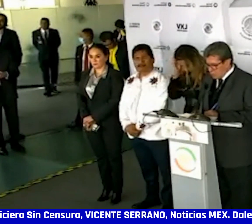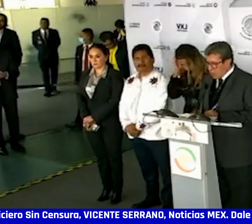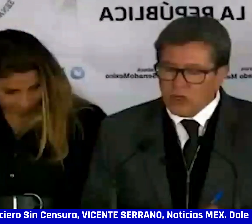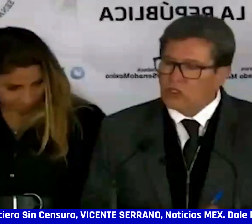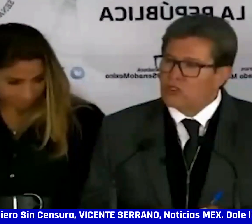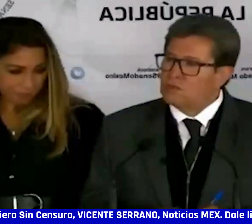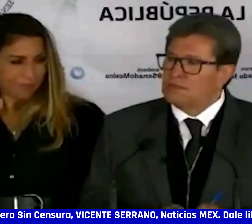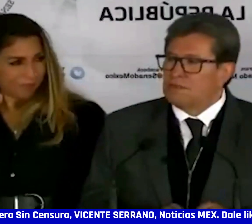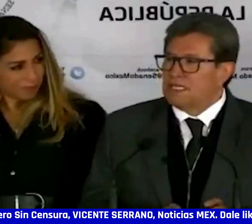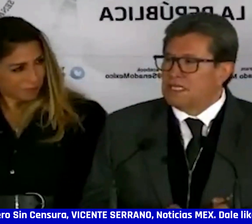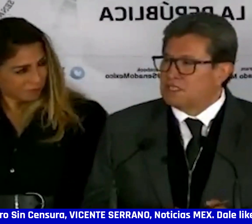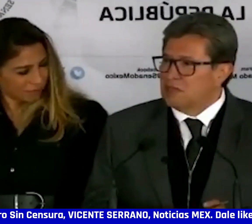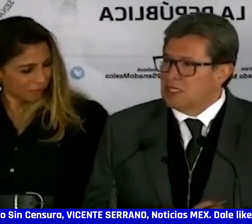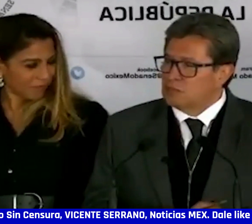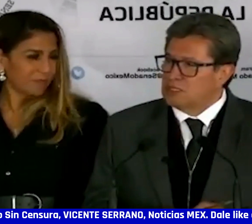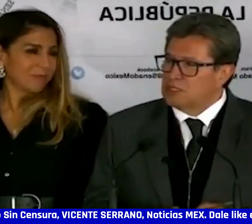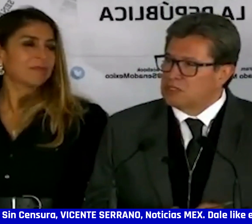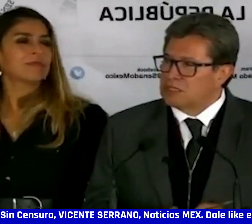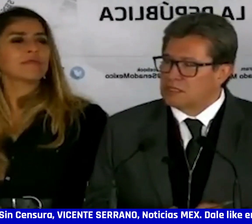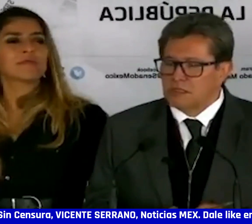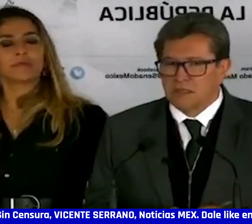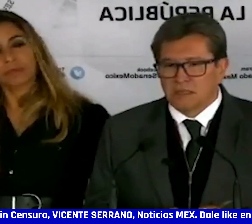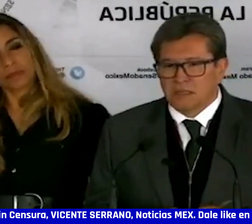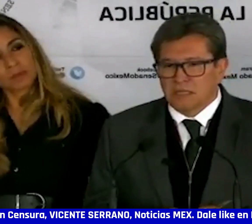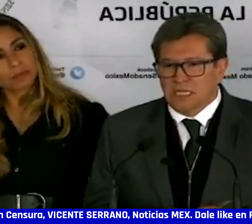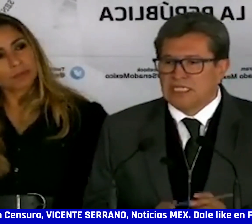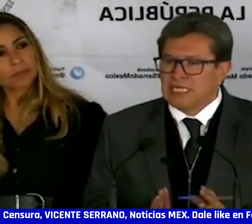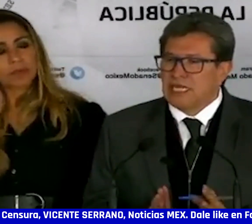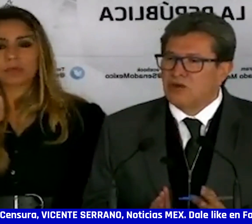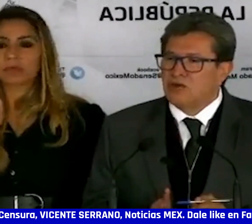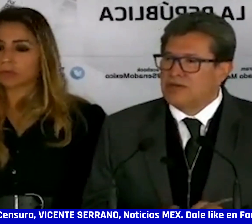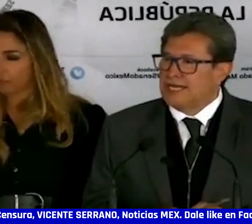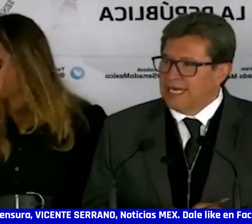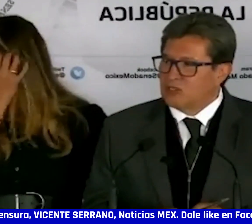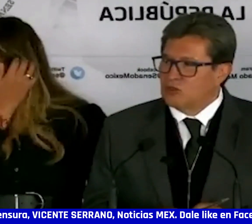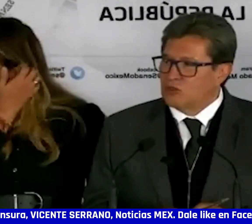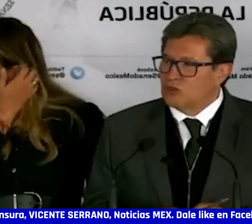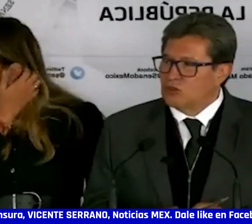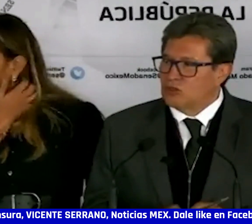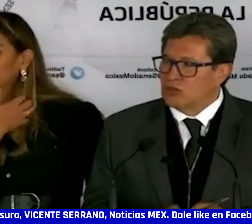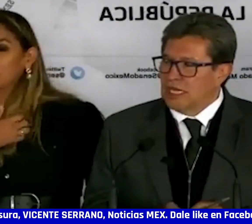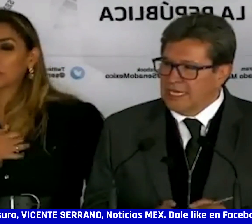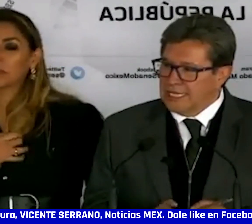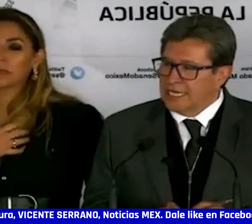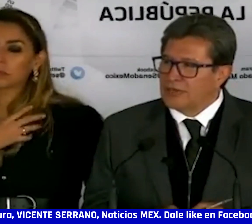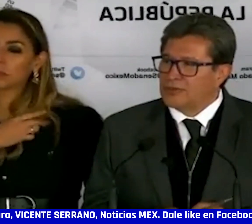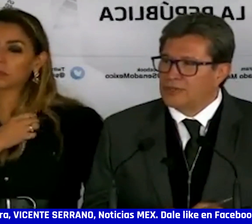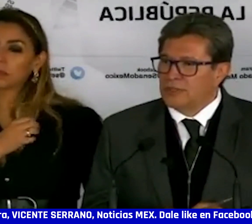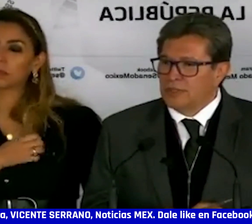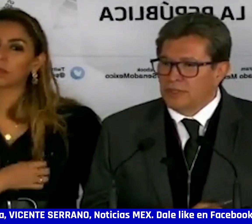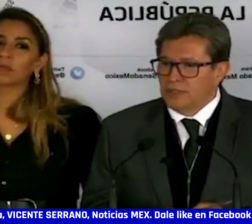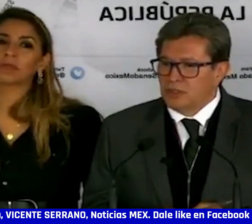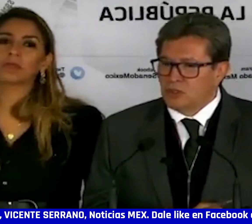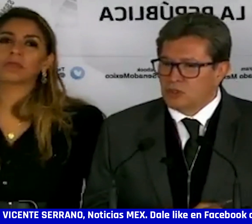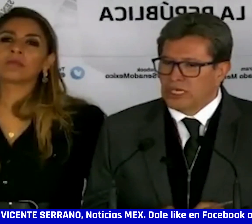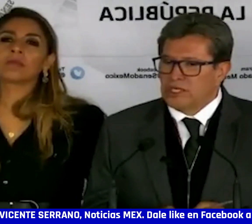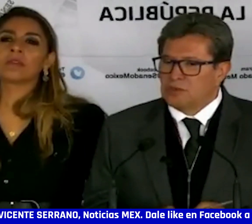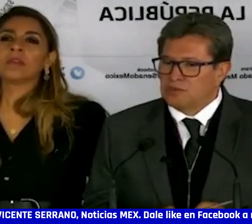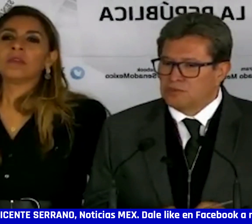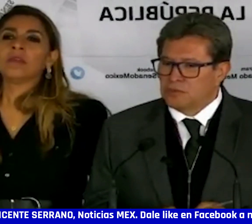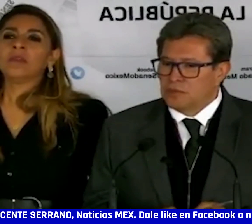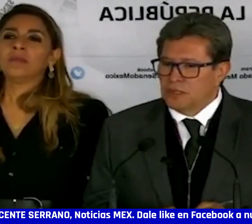trámites, haremos un análisis exhaustivo de la minuta, no es tan fácil, son cerca de 450 artículos los que están tratando de